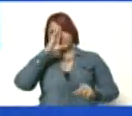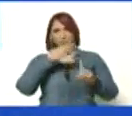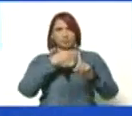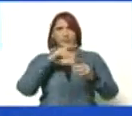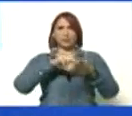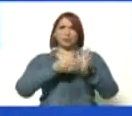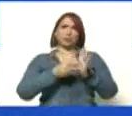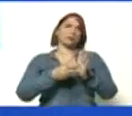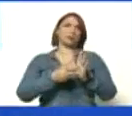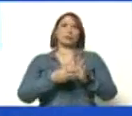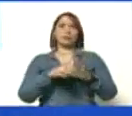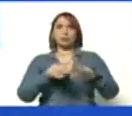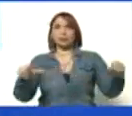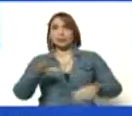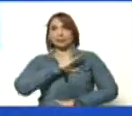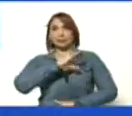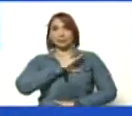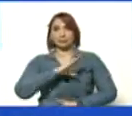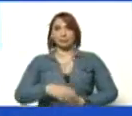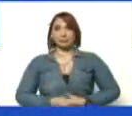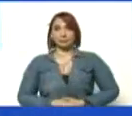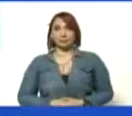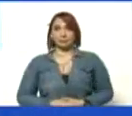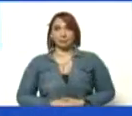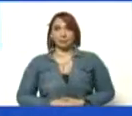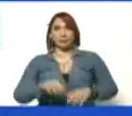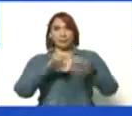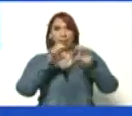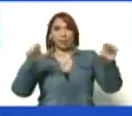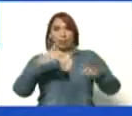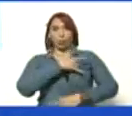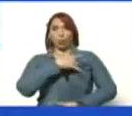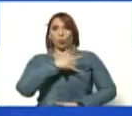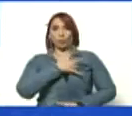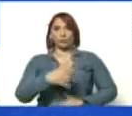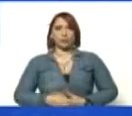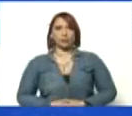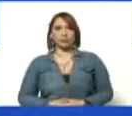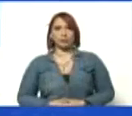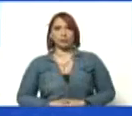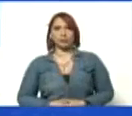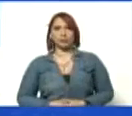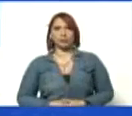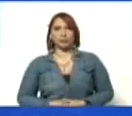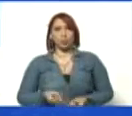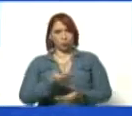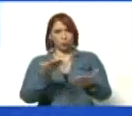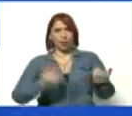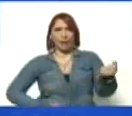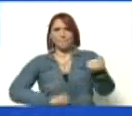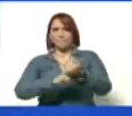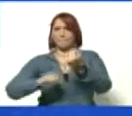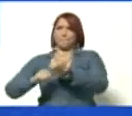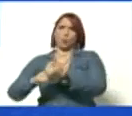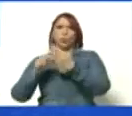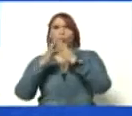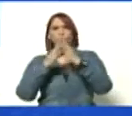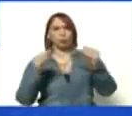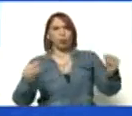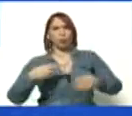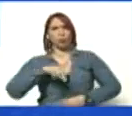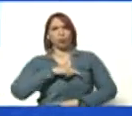es la territorialización de la educación universitaria. Cuente usted con nosotros, con todo nuestro sector